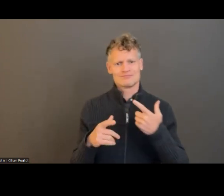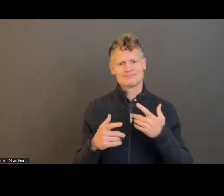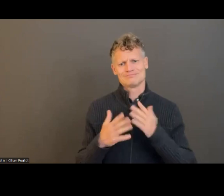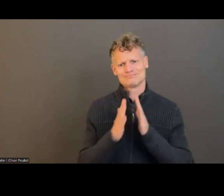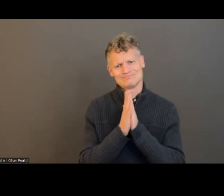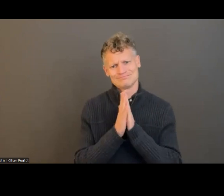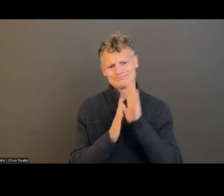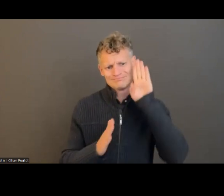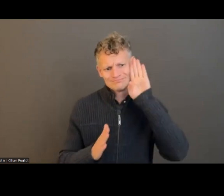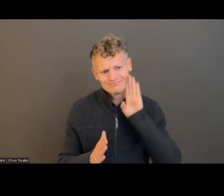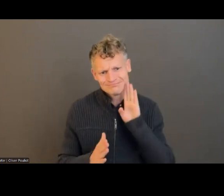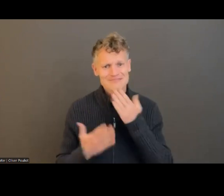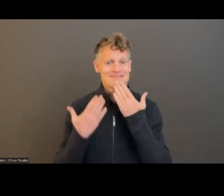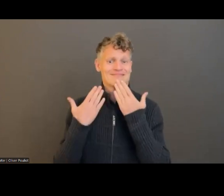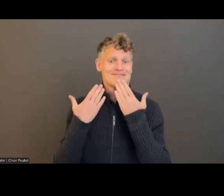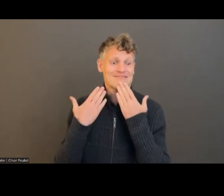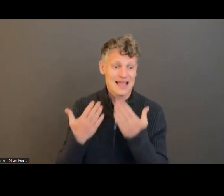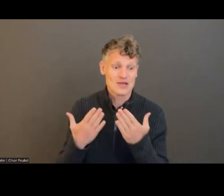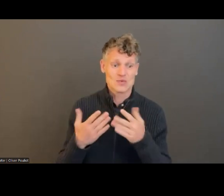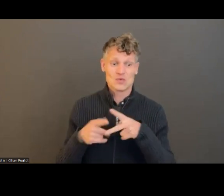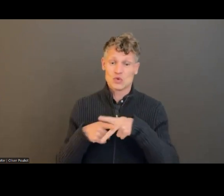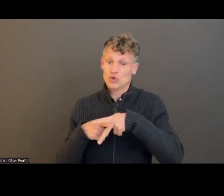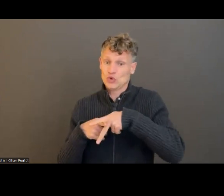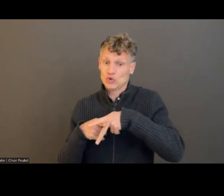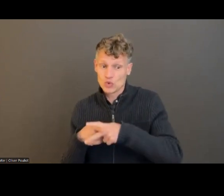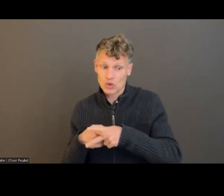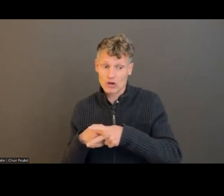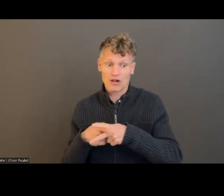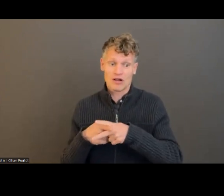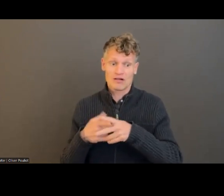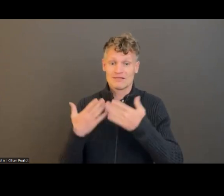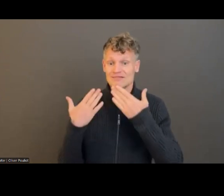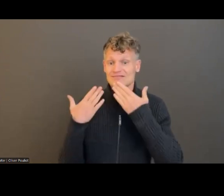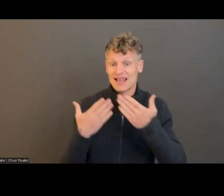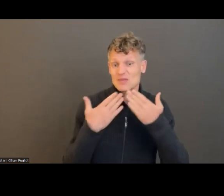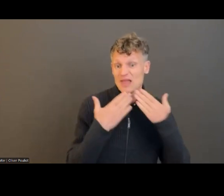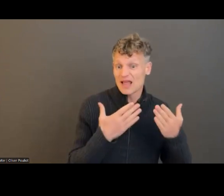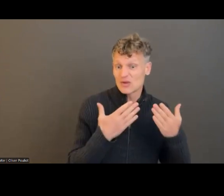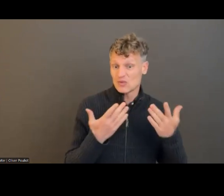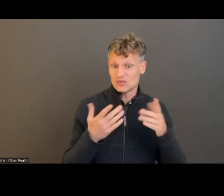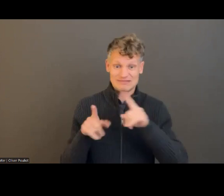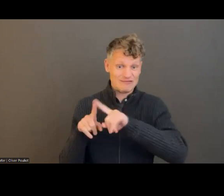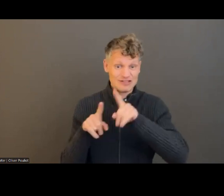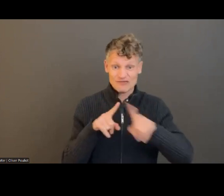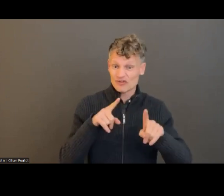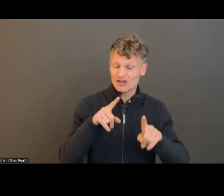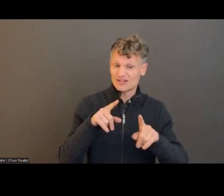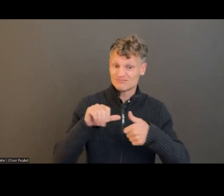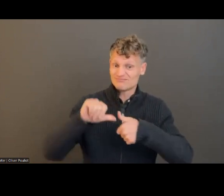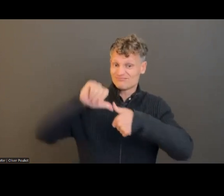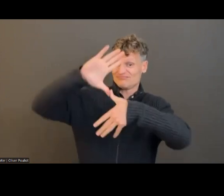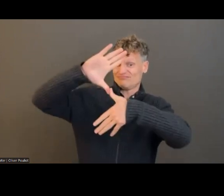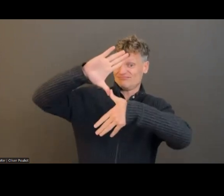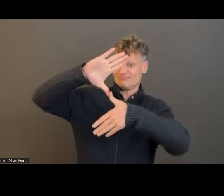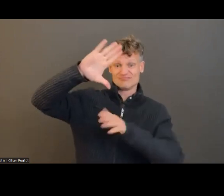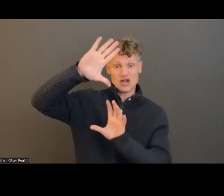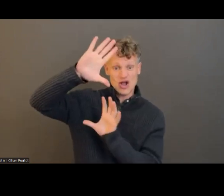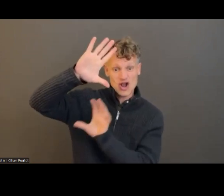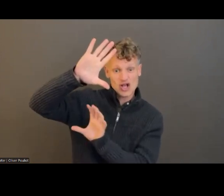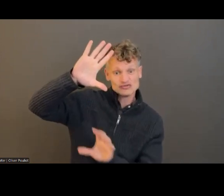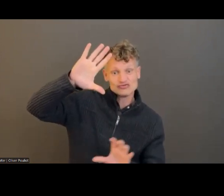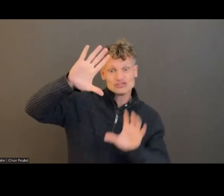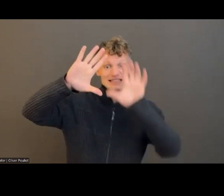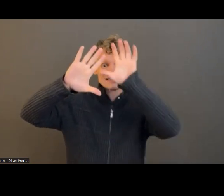Salud. Gracias por compartir con nosotros las herramientas y los ejercicios que ustedes están desarrollando en los